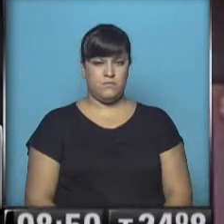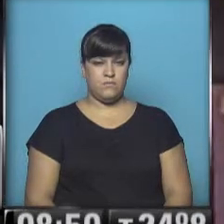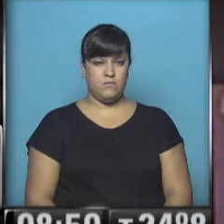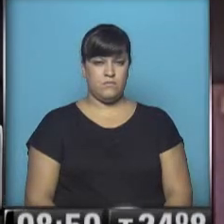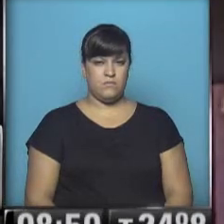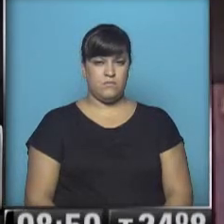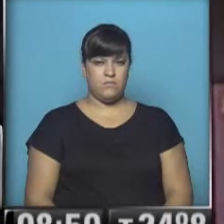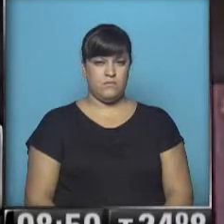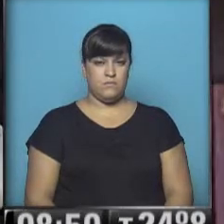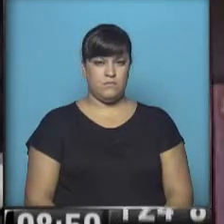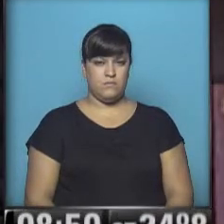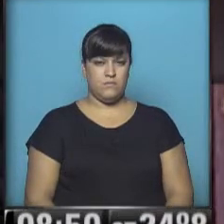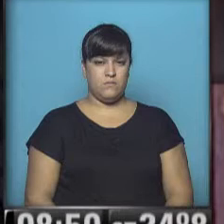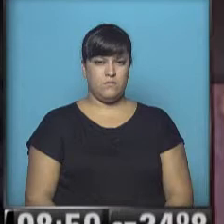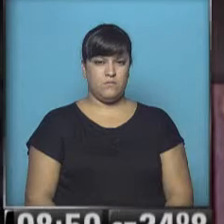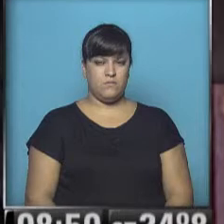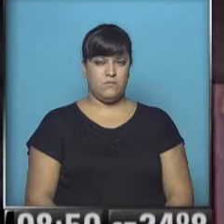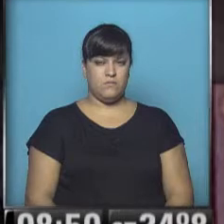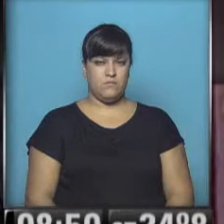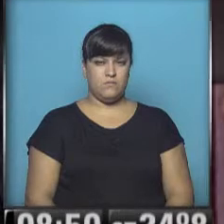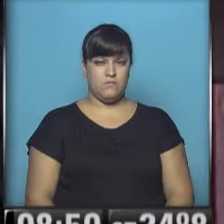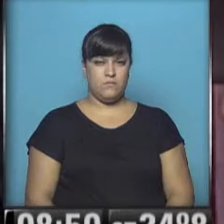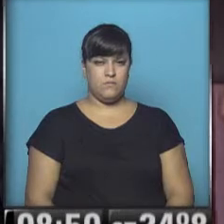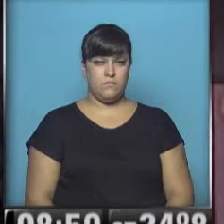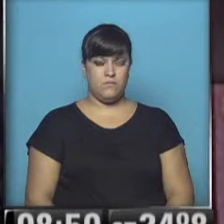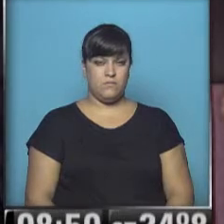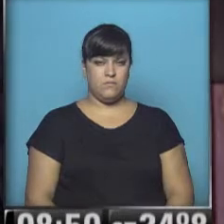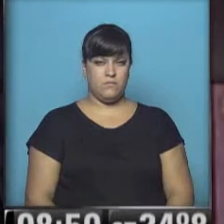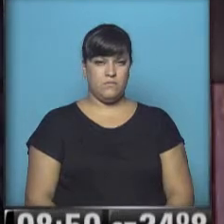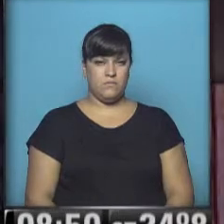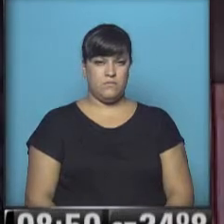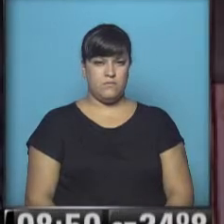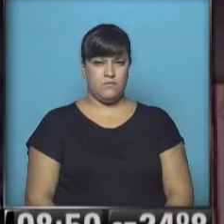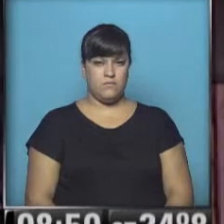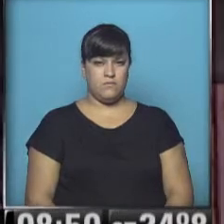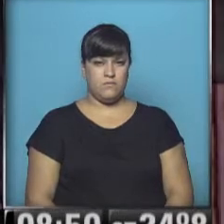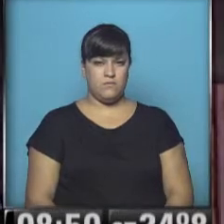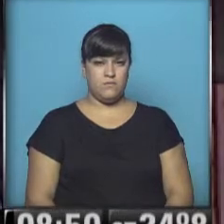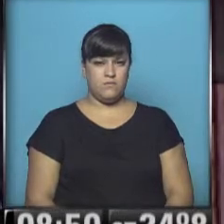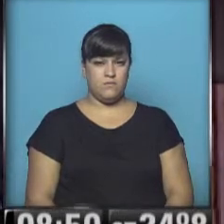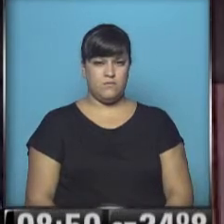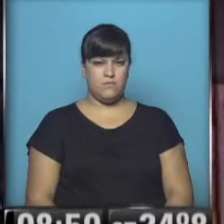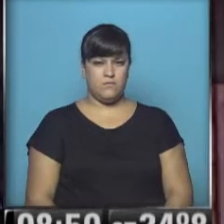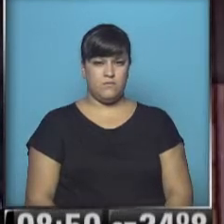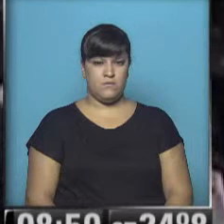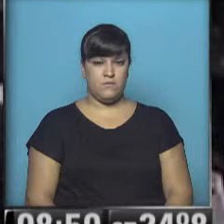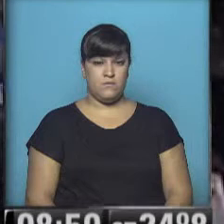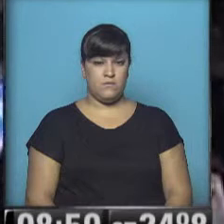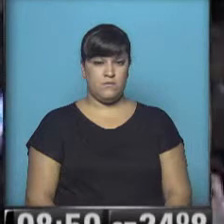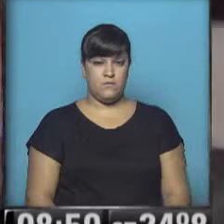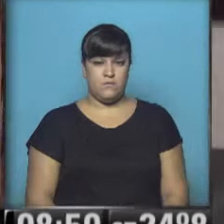gestión bases - dyn en visto sheen y ashton al hilo se pasmó es tinelli ley y casting y perfil